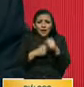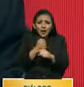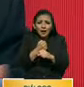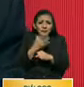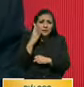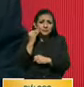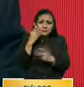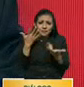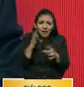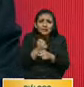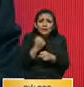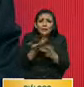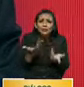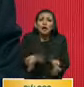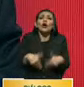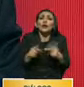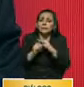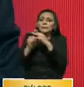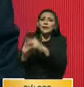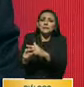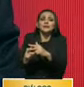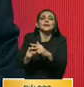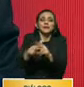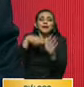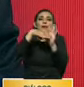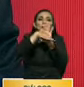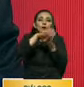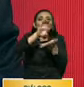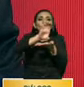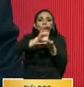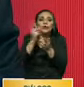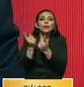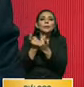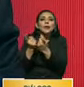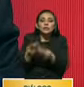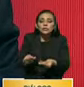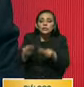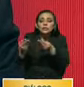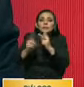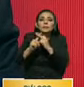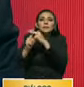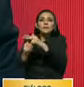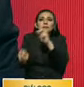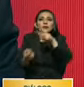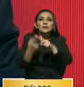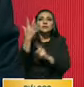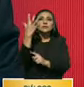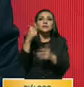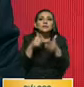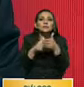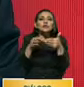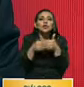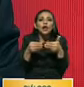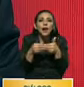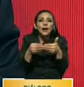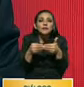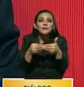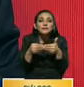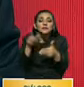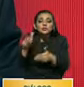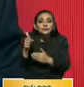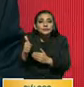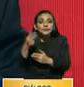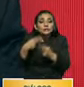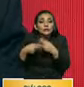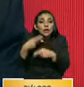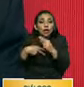20 años? Nosotros sí. Por medio de Banco Ecuador, por medio de las cooperativas, les vamos a dar créditos de hasta 15.000 dólares para que saquen adelante su